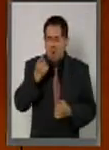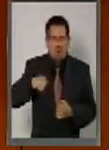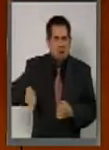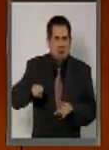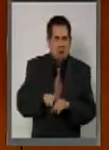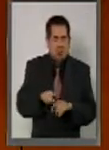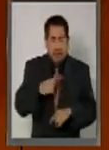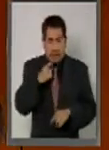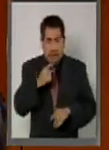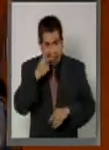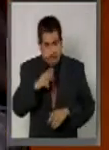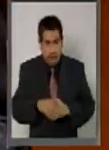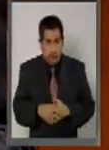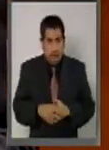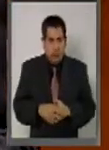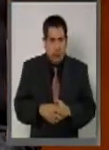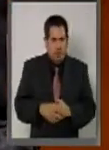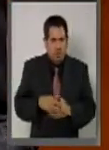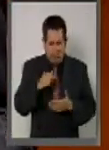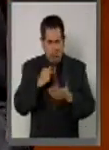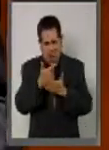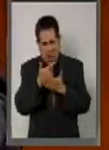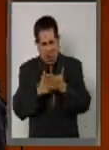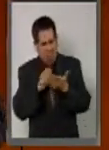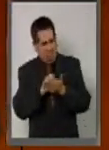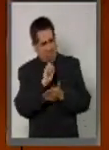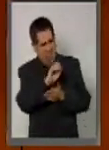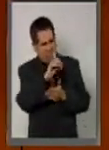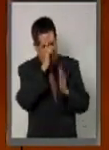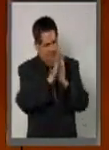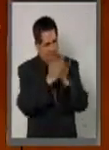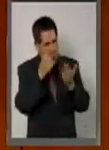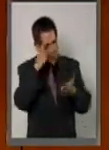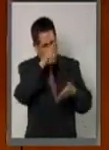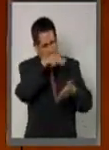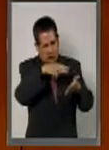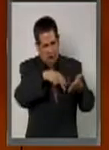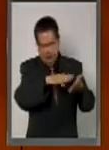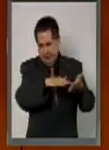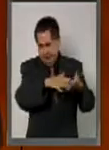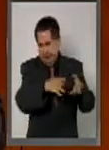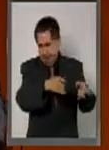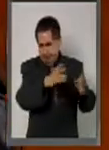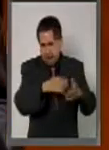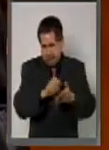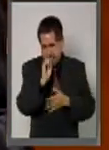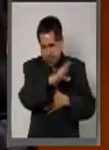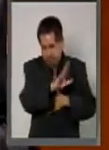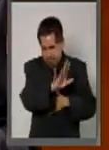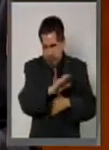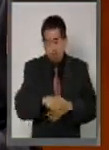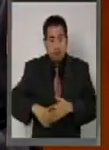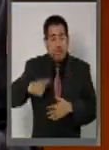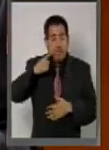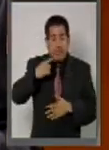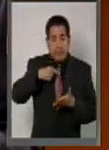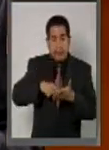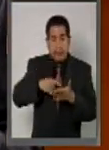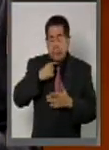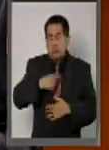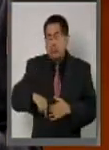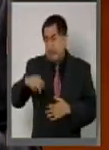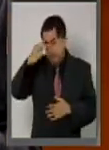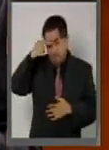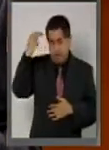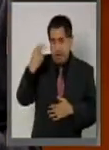México, un libro, le voy a mandar una lista de libros que los analizan a ustedes. México es sin duda